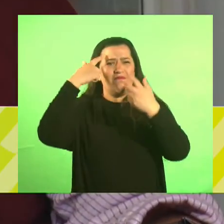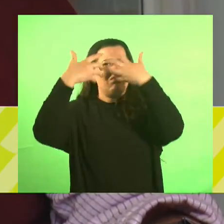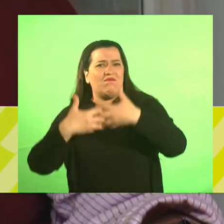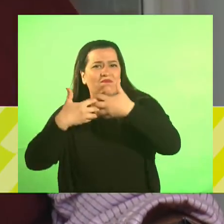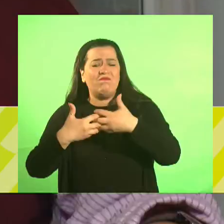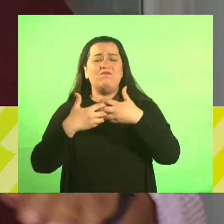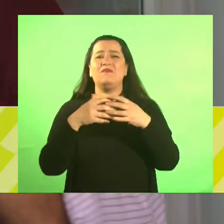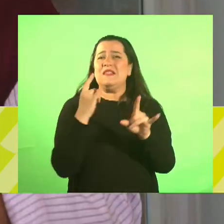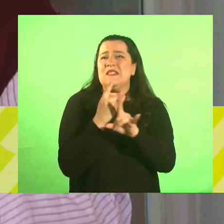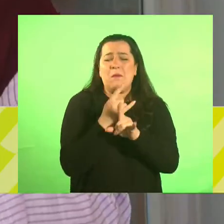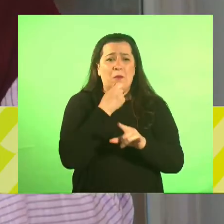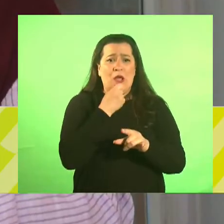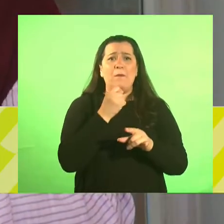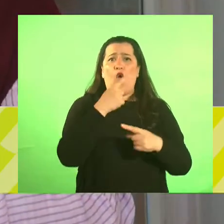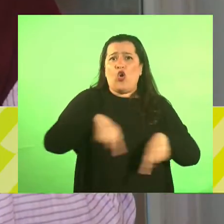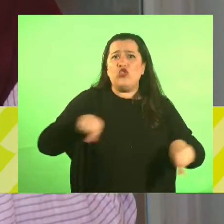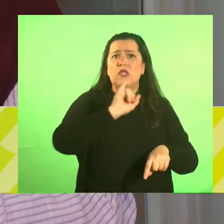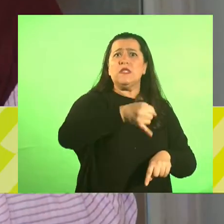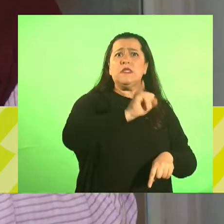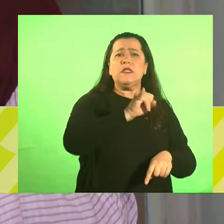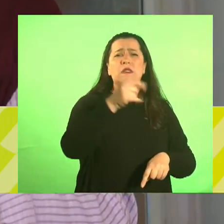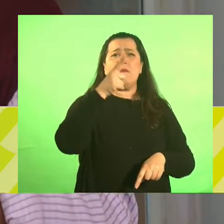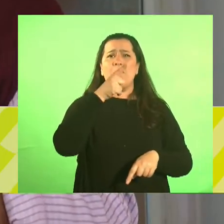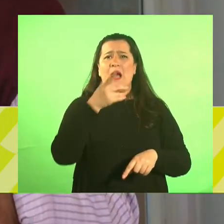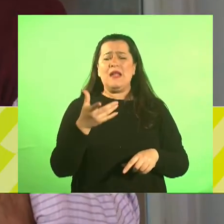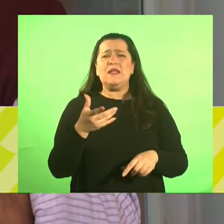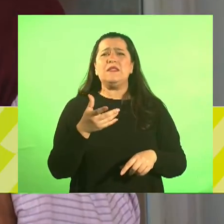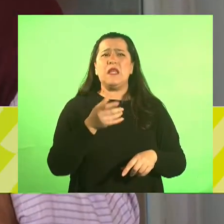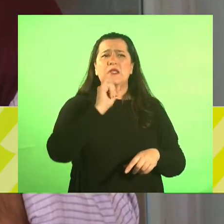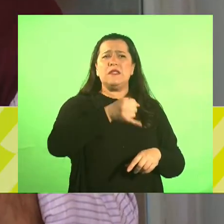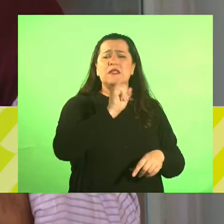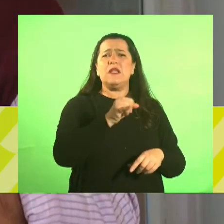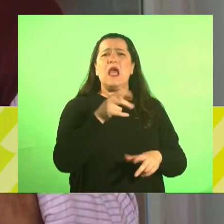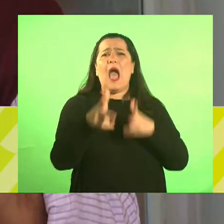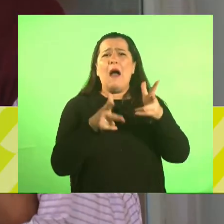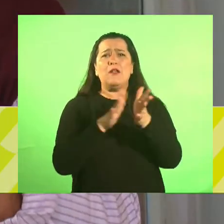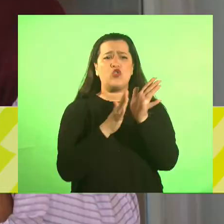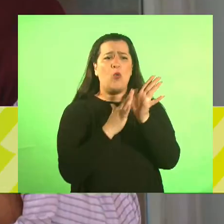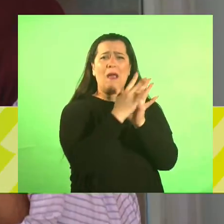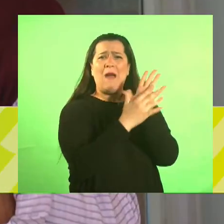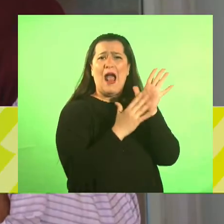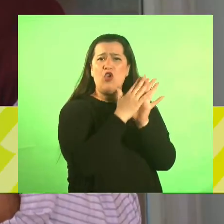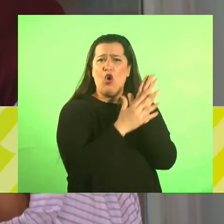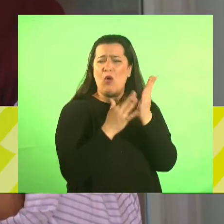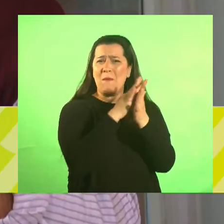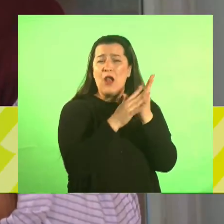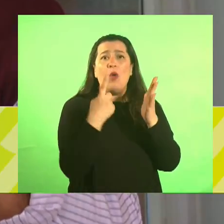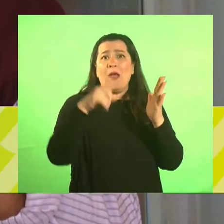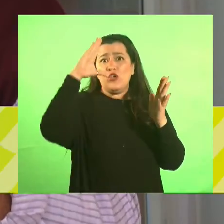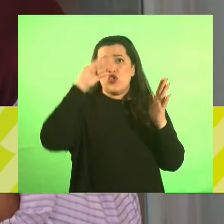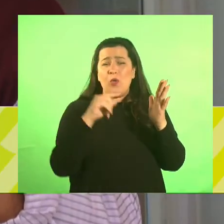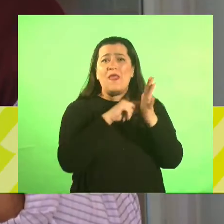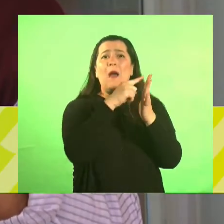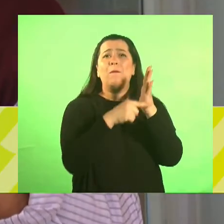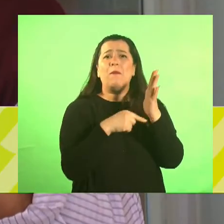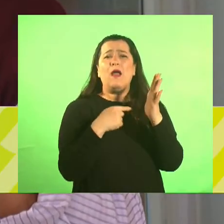en toda afirmación, como si uno estuviese hablando de una mano, uno simplemente habla de la palma, pero se olvida de que la palma se constituye a